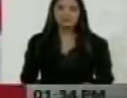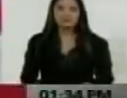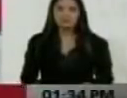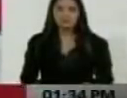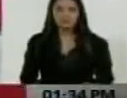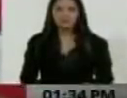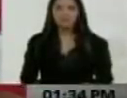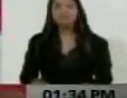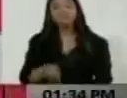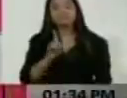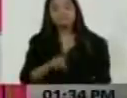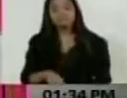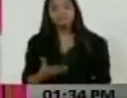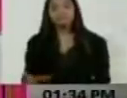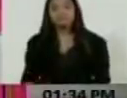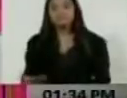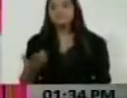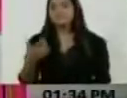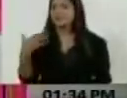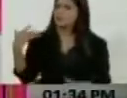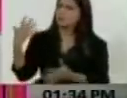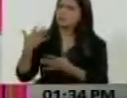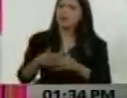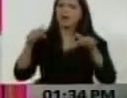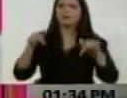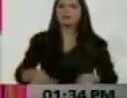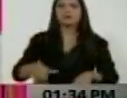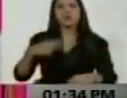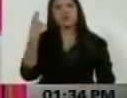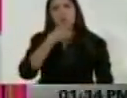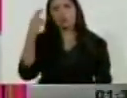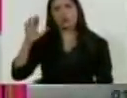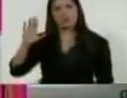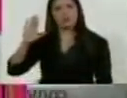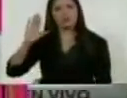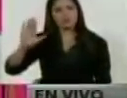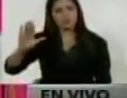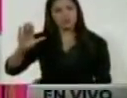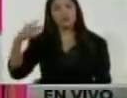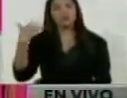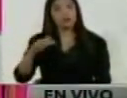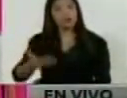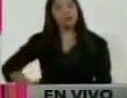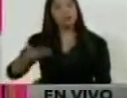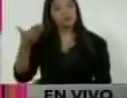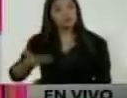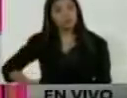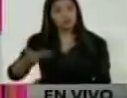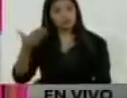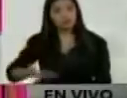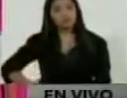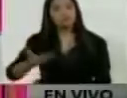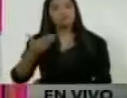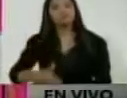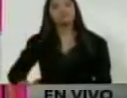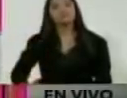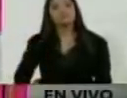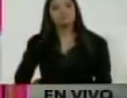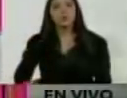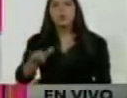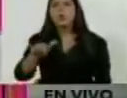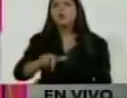Así que lo que hemos venido a asumir un compromiso muy importante. Hoy,